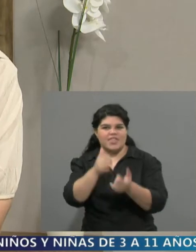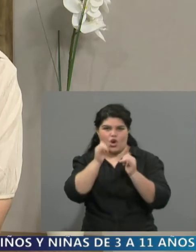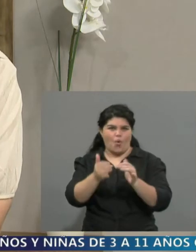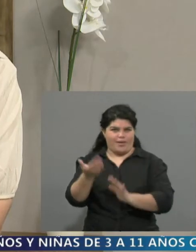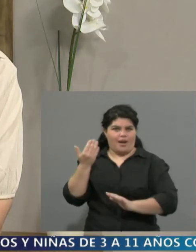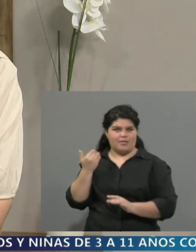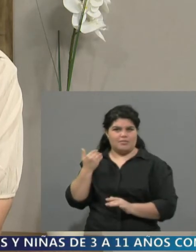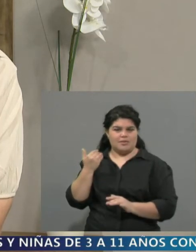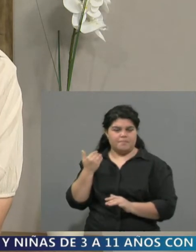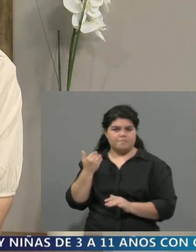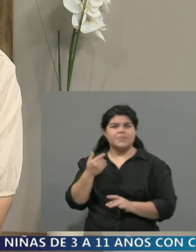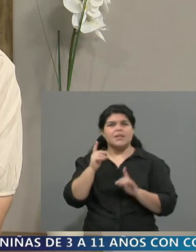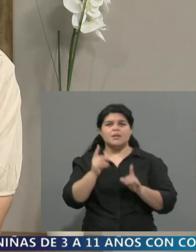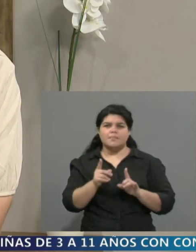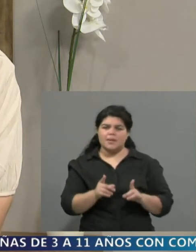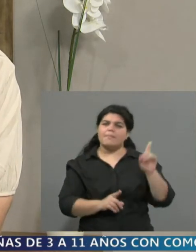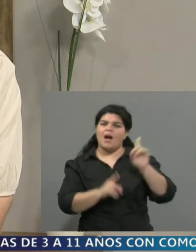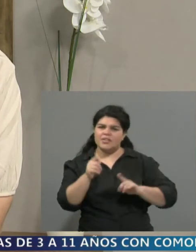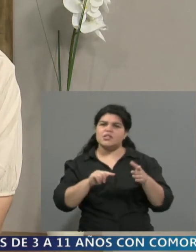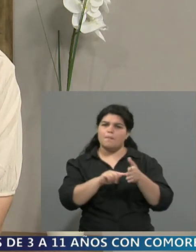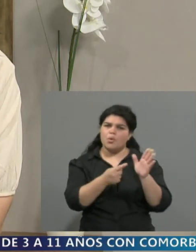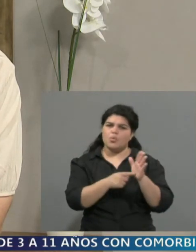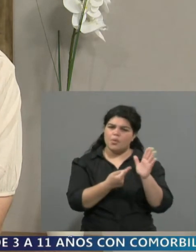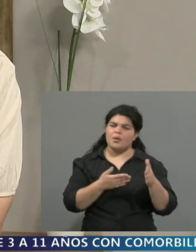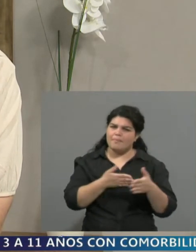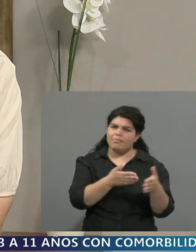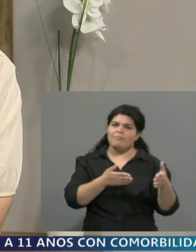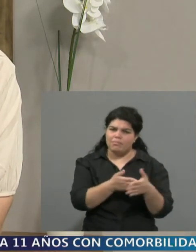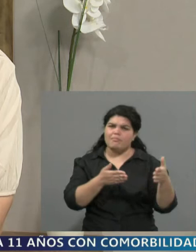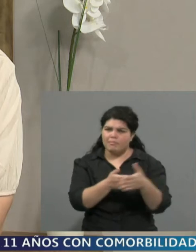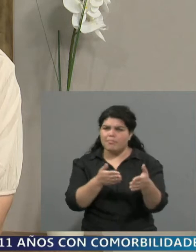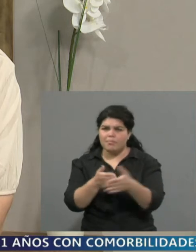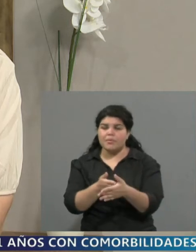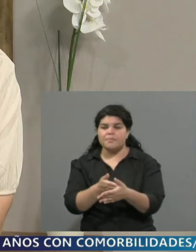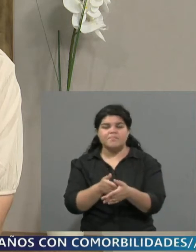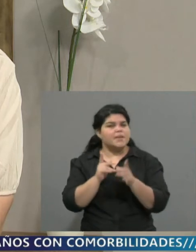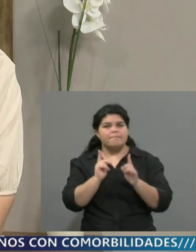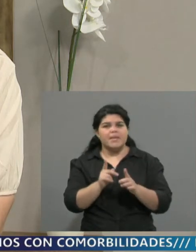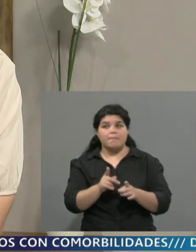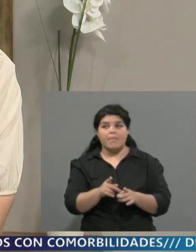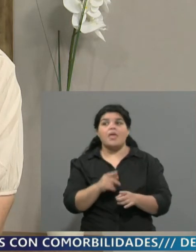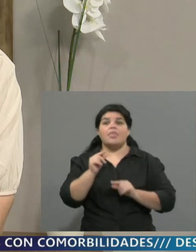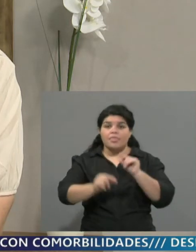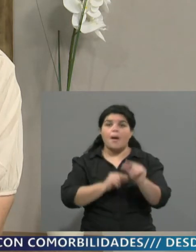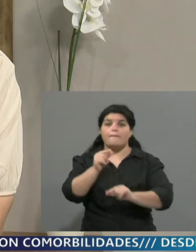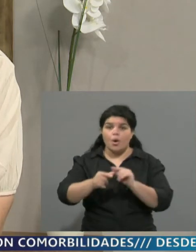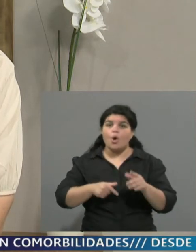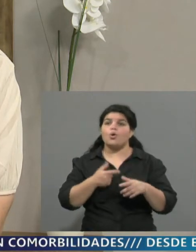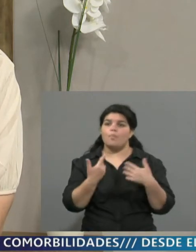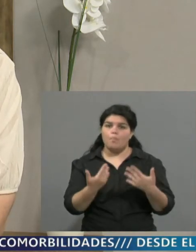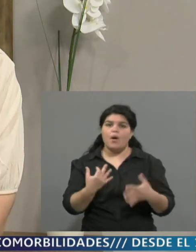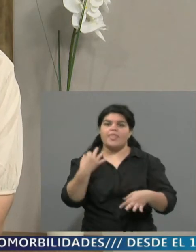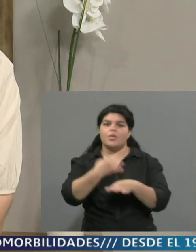o sea, más allá de las trabas, vamos hacia un camino de implementación efectiva de la ESI, y también podemos decir que,